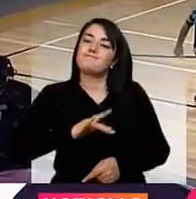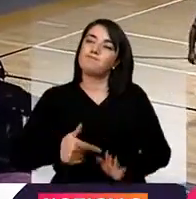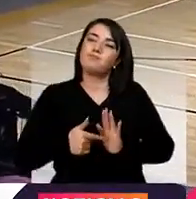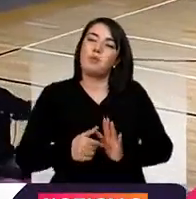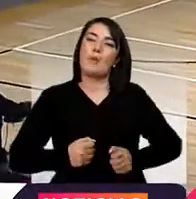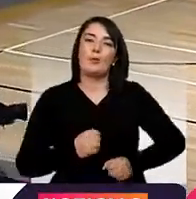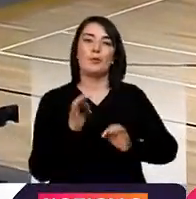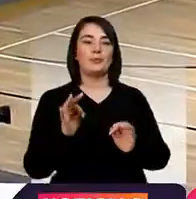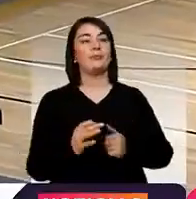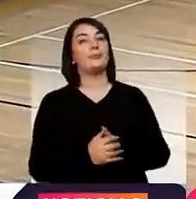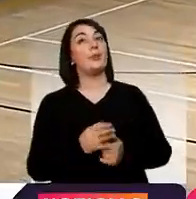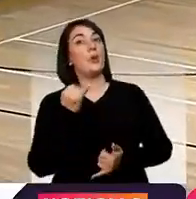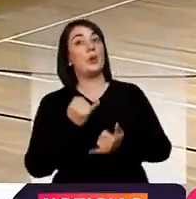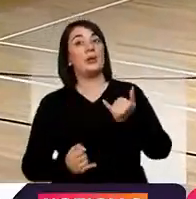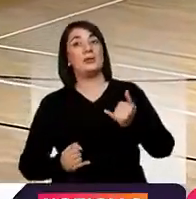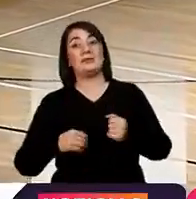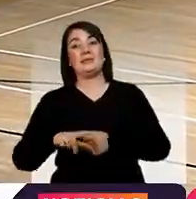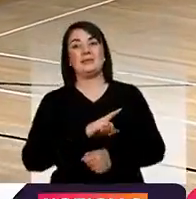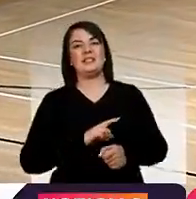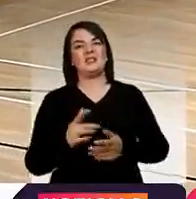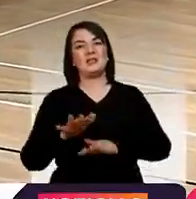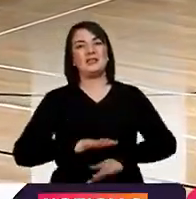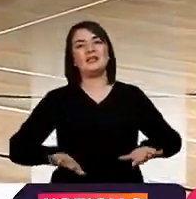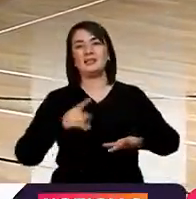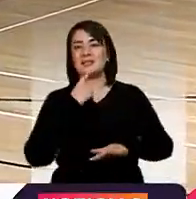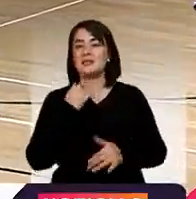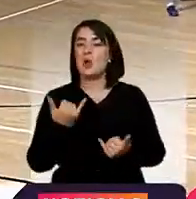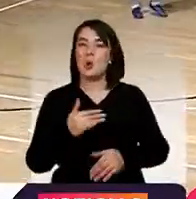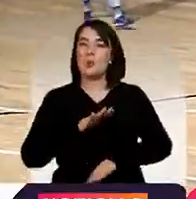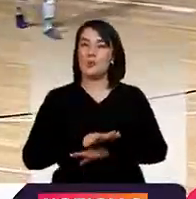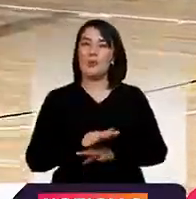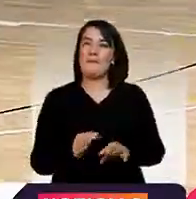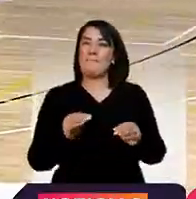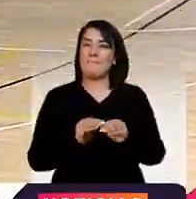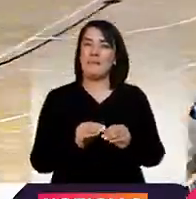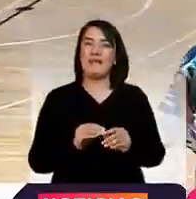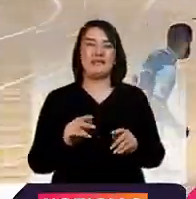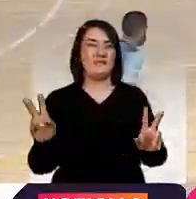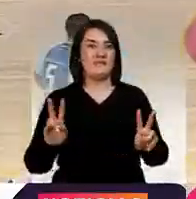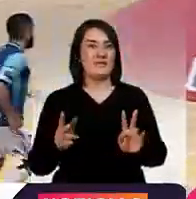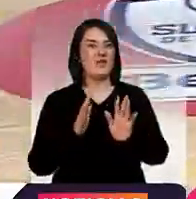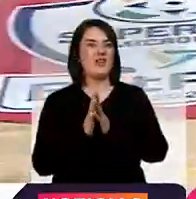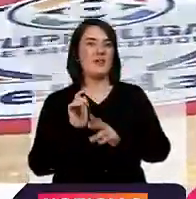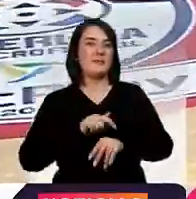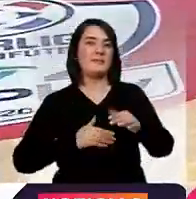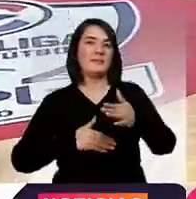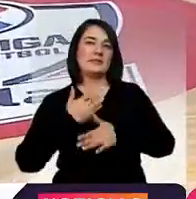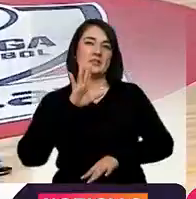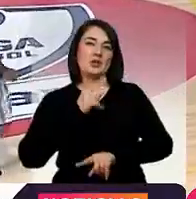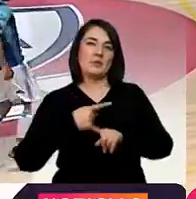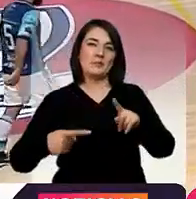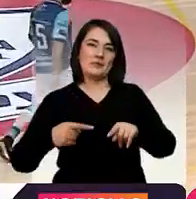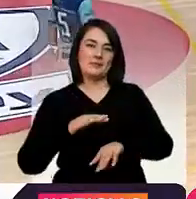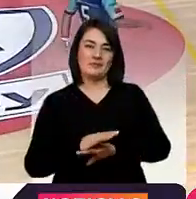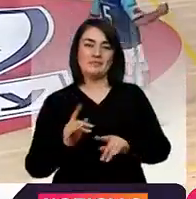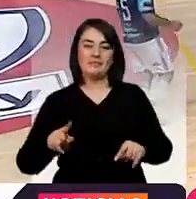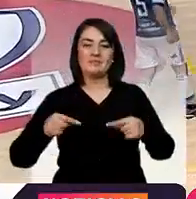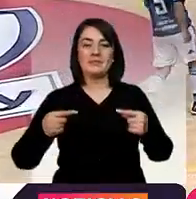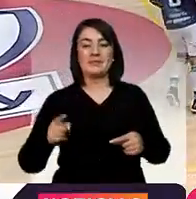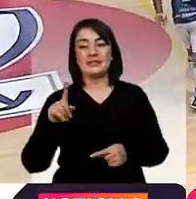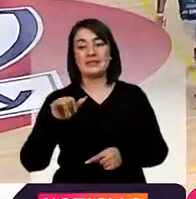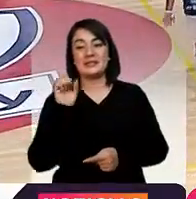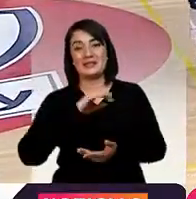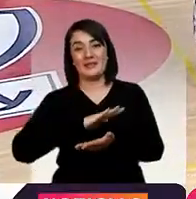fecha de la Superliga de Fútbol de Salón en Zipaquirá continúa hoy con la transmisión en directo a las 5:30 de la tarde con el compromiso entre Sabana,